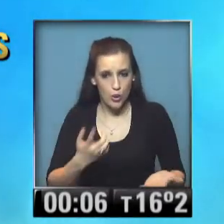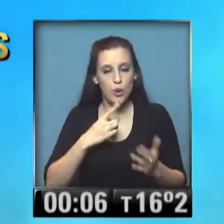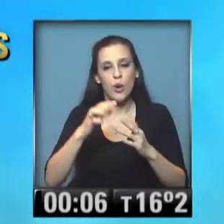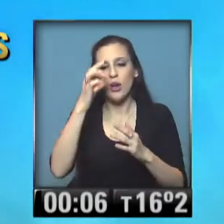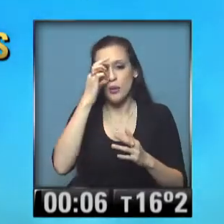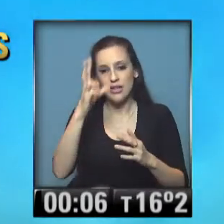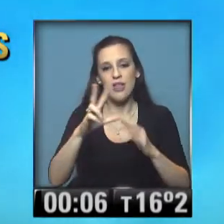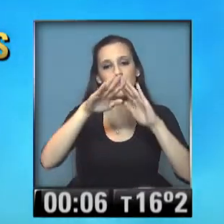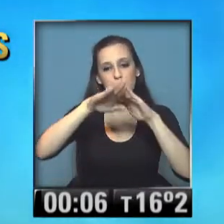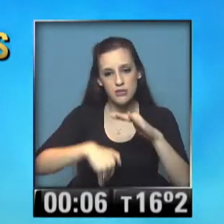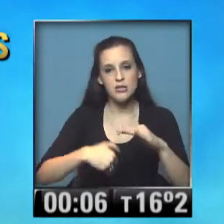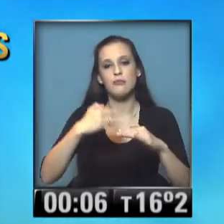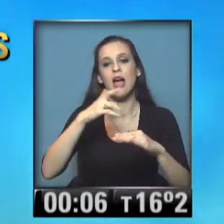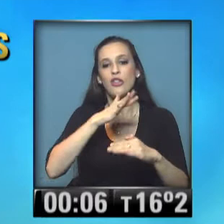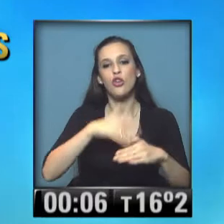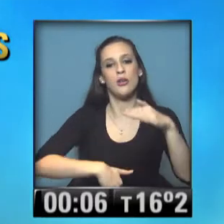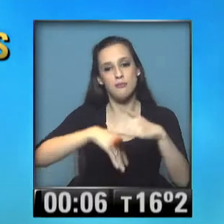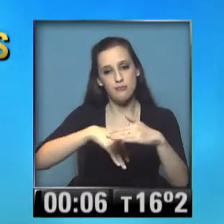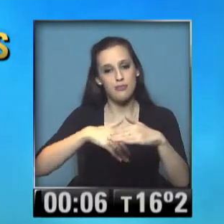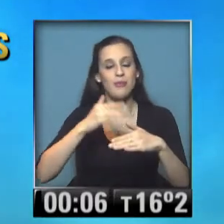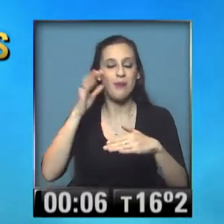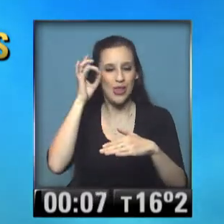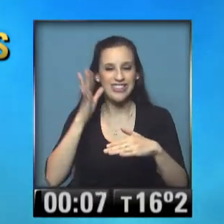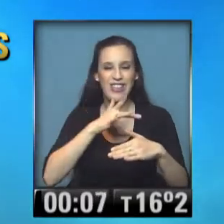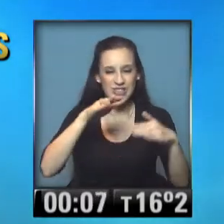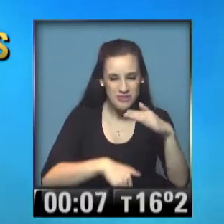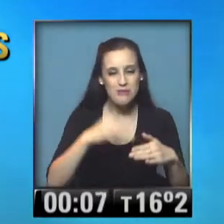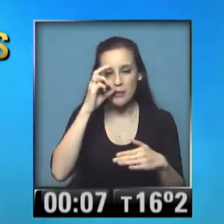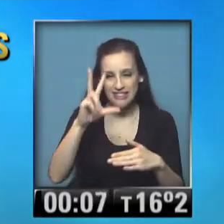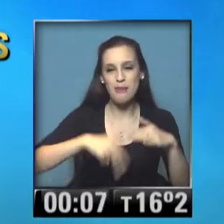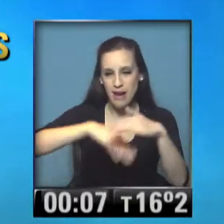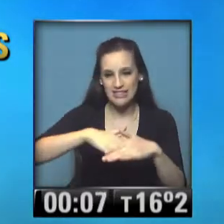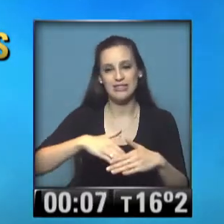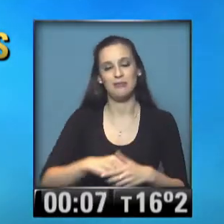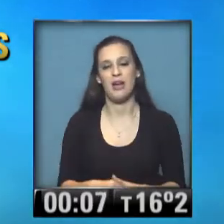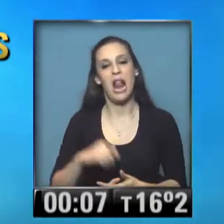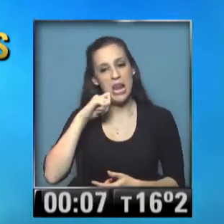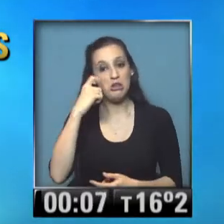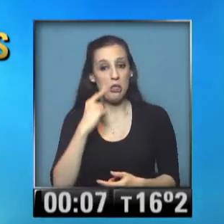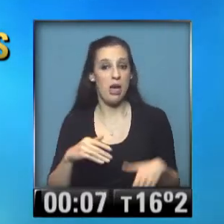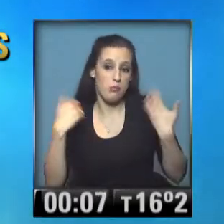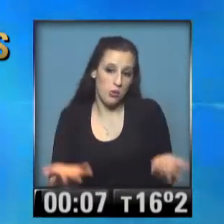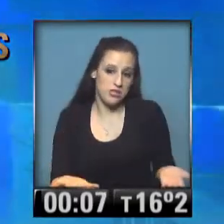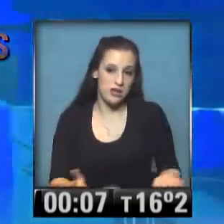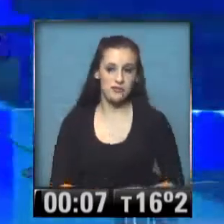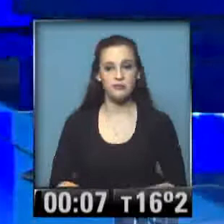23 y 24 grados. Sol tapado. Lindos días, a disfrutarlos.